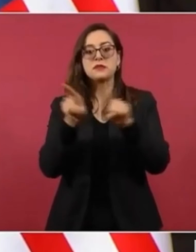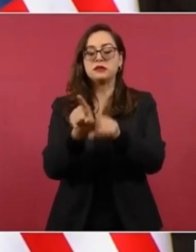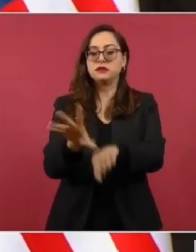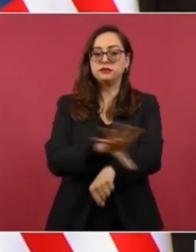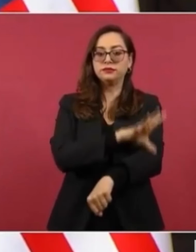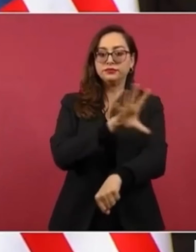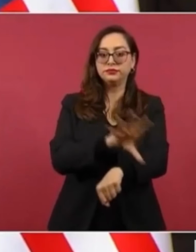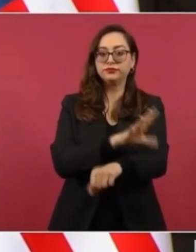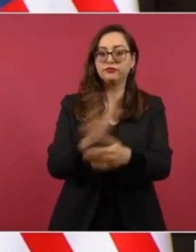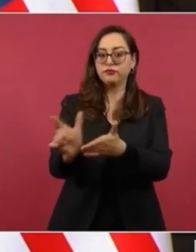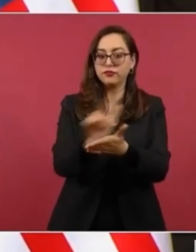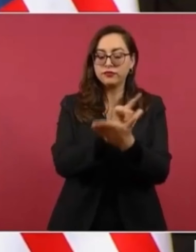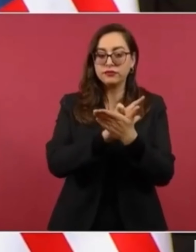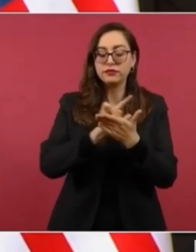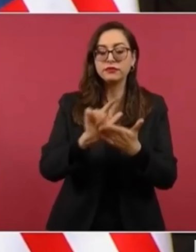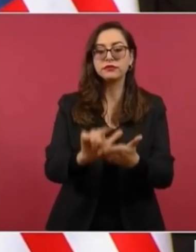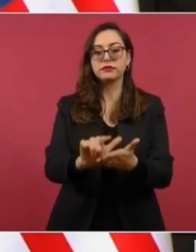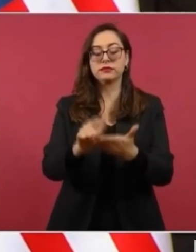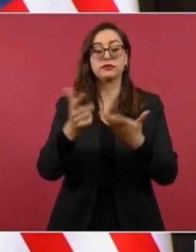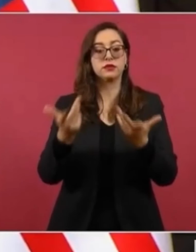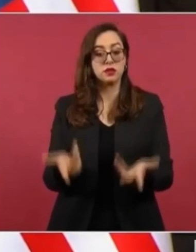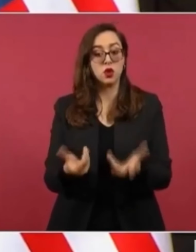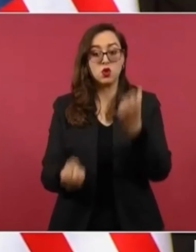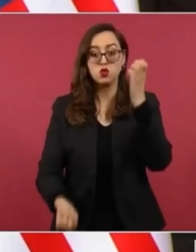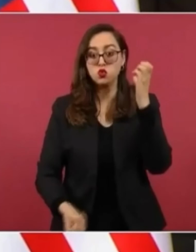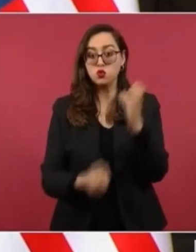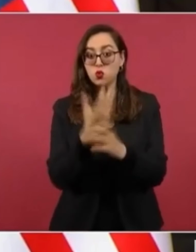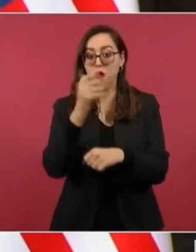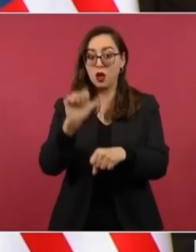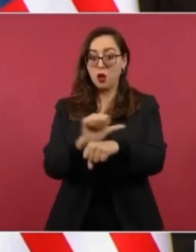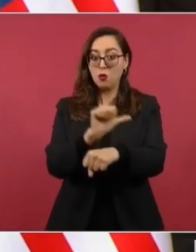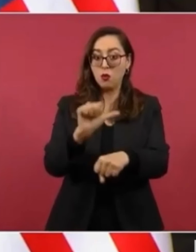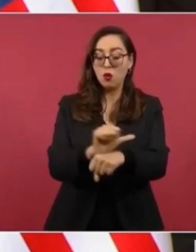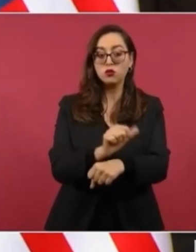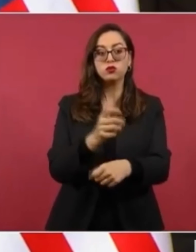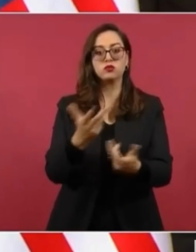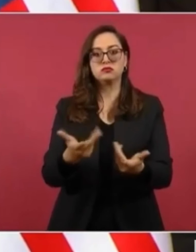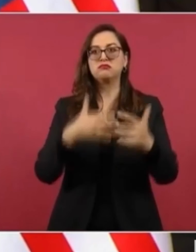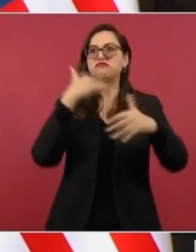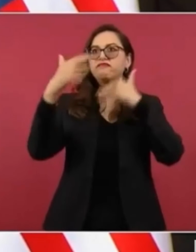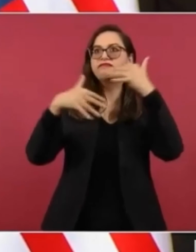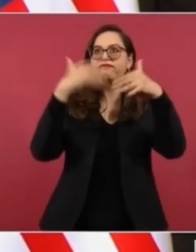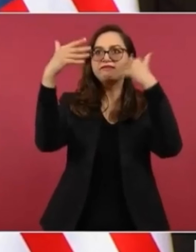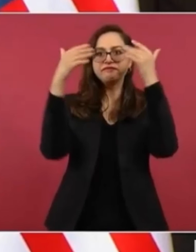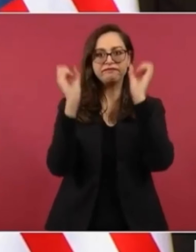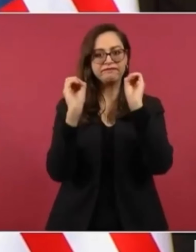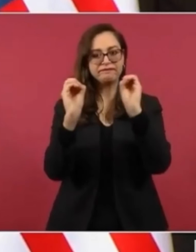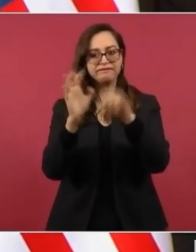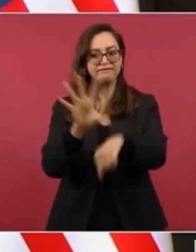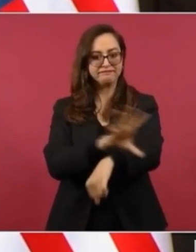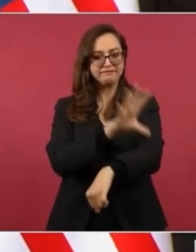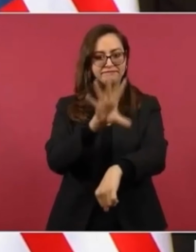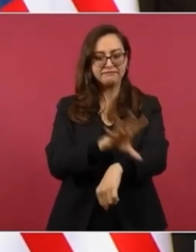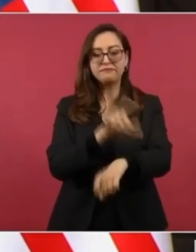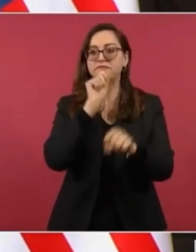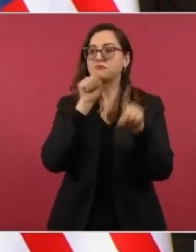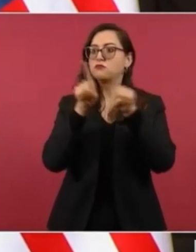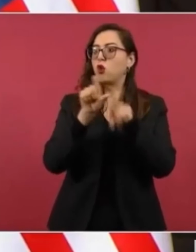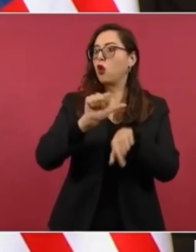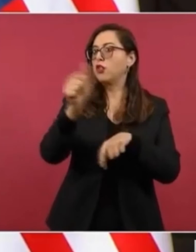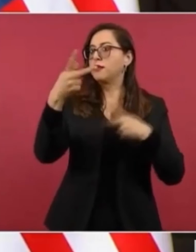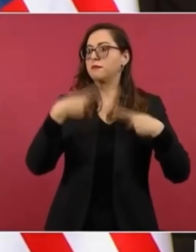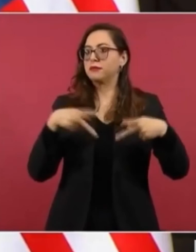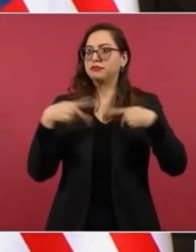energía limpia, incluido el hidrógeno, la fabricación de vehículos de emisión cero y alentar a más personas a que los adopten. Esto